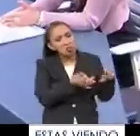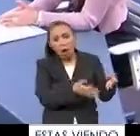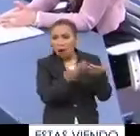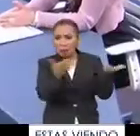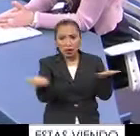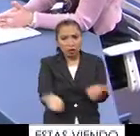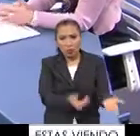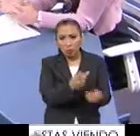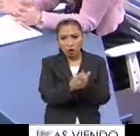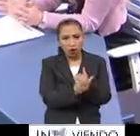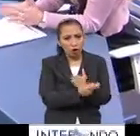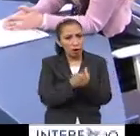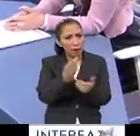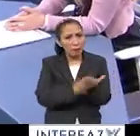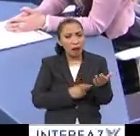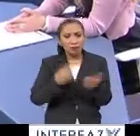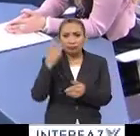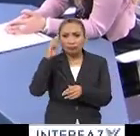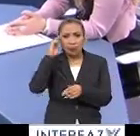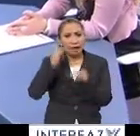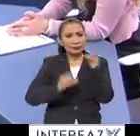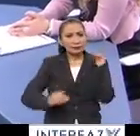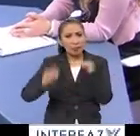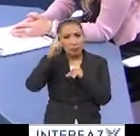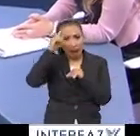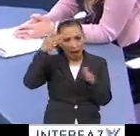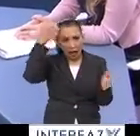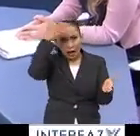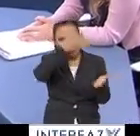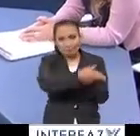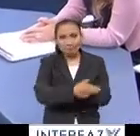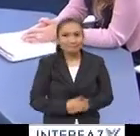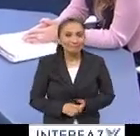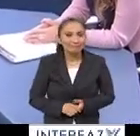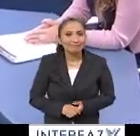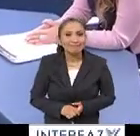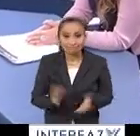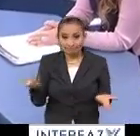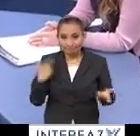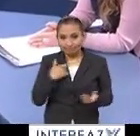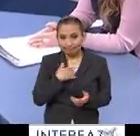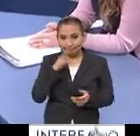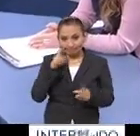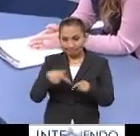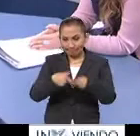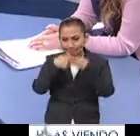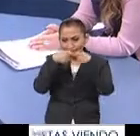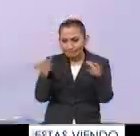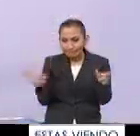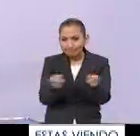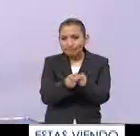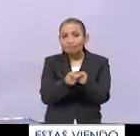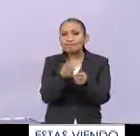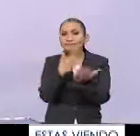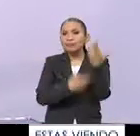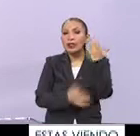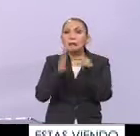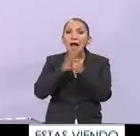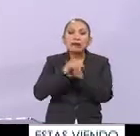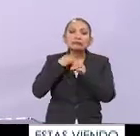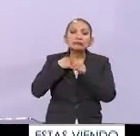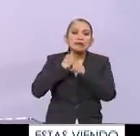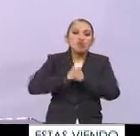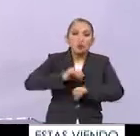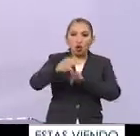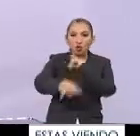abierto el programa de posgrado para que acudan a la convocatoria. Si Perfecto. Te parece bien, vamos a hacer una breve pausa y regresando, pues nos das los